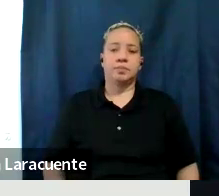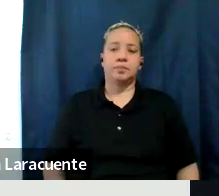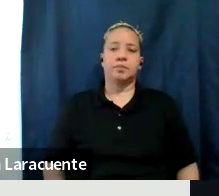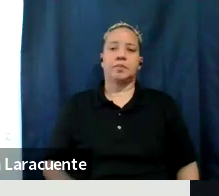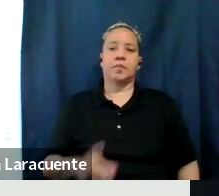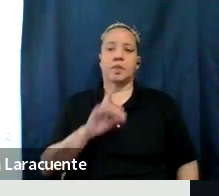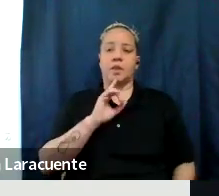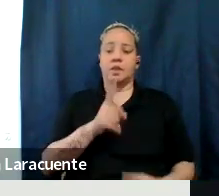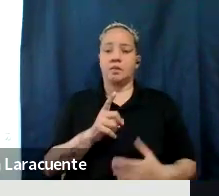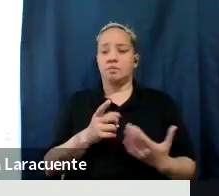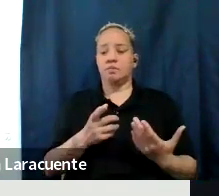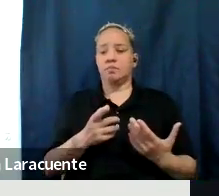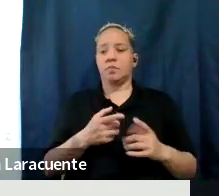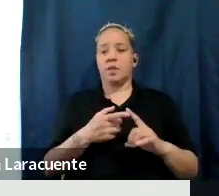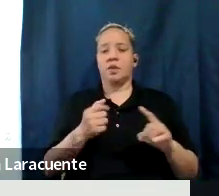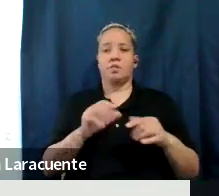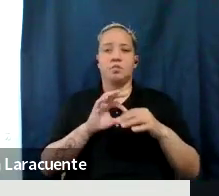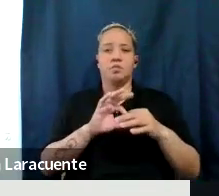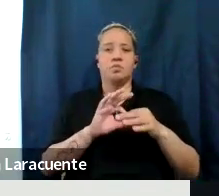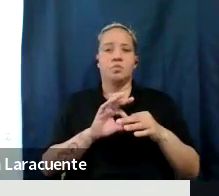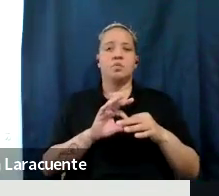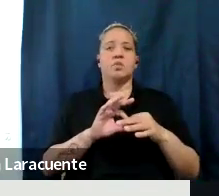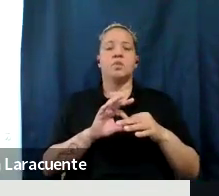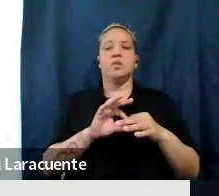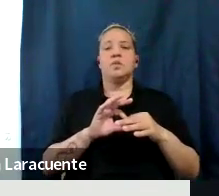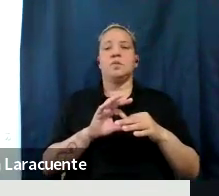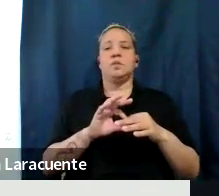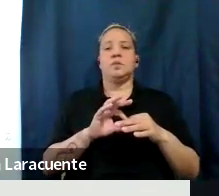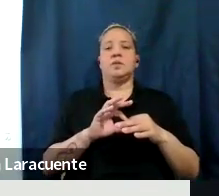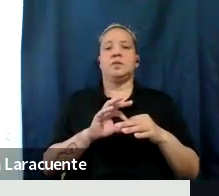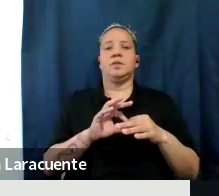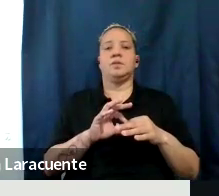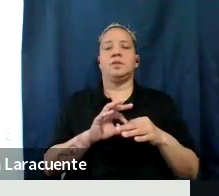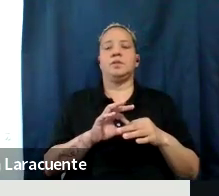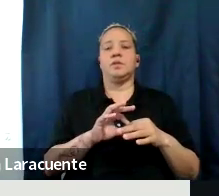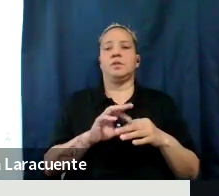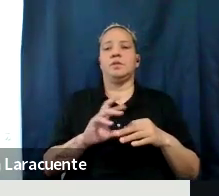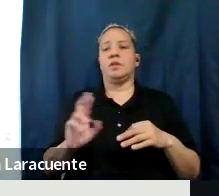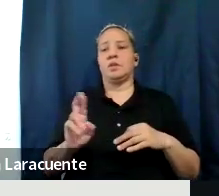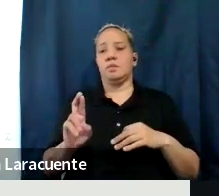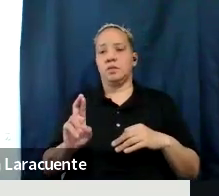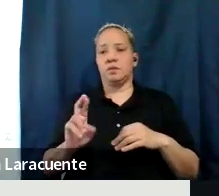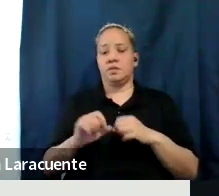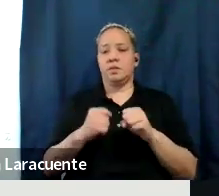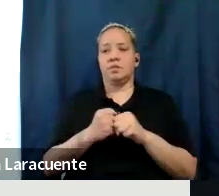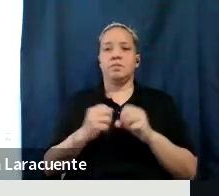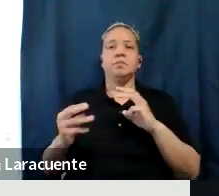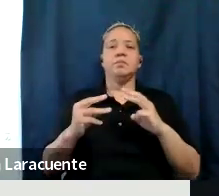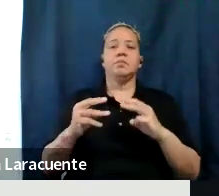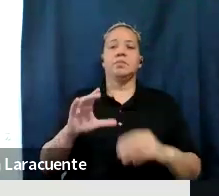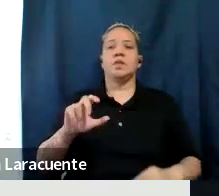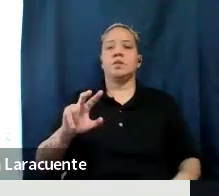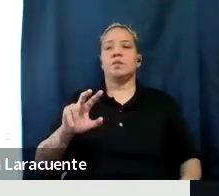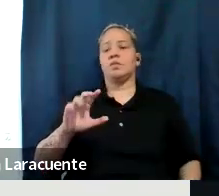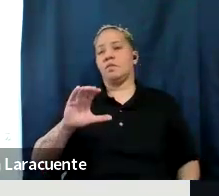proviene de su vínculo afectivo con la República en los años de la Guerra Civil.